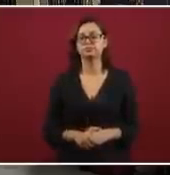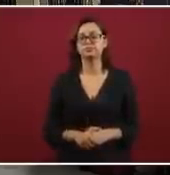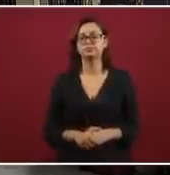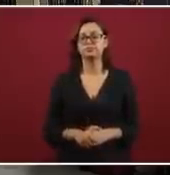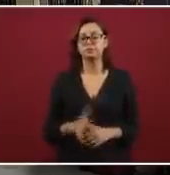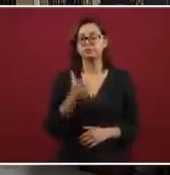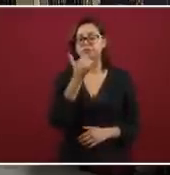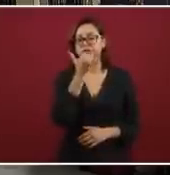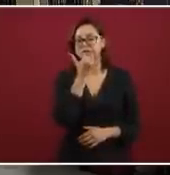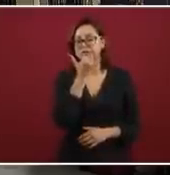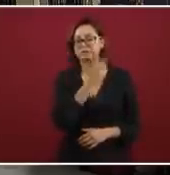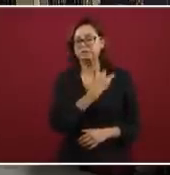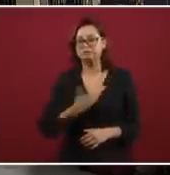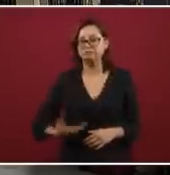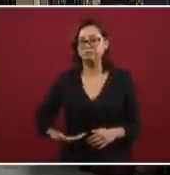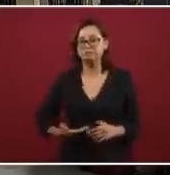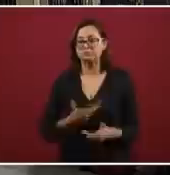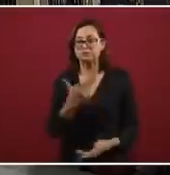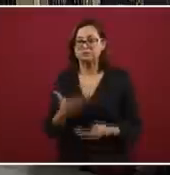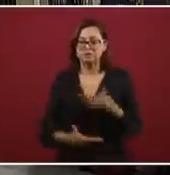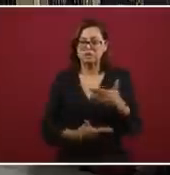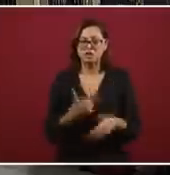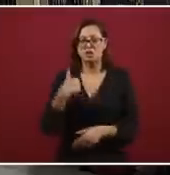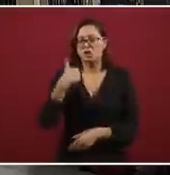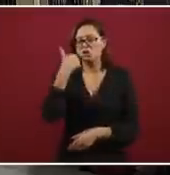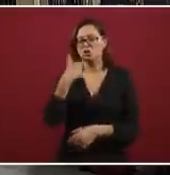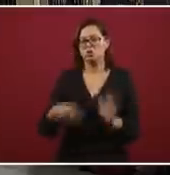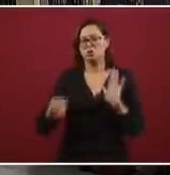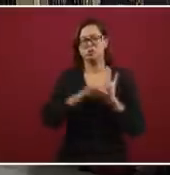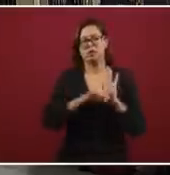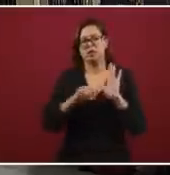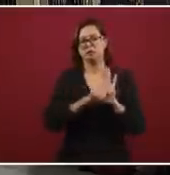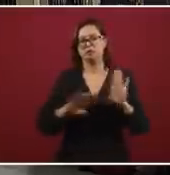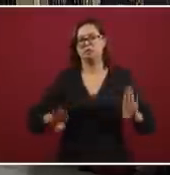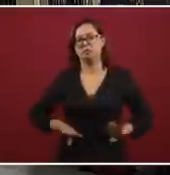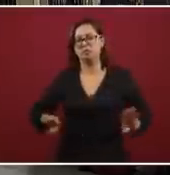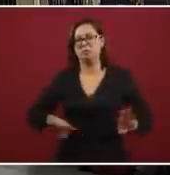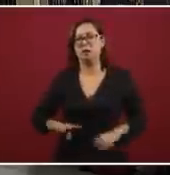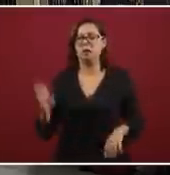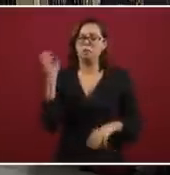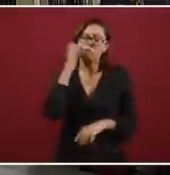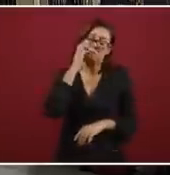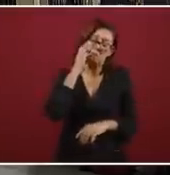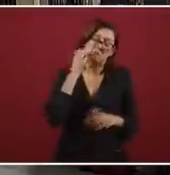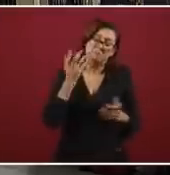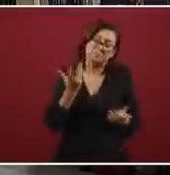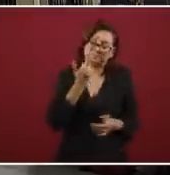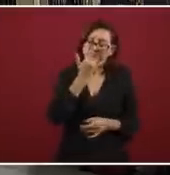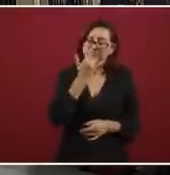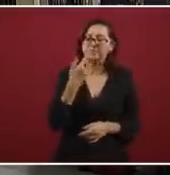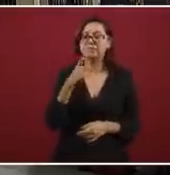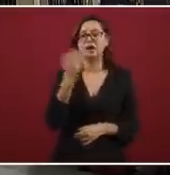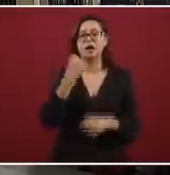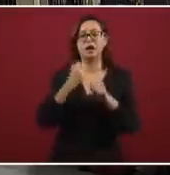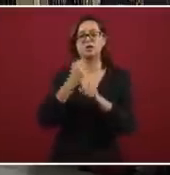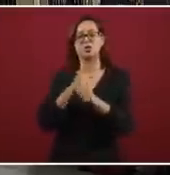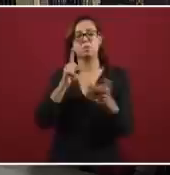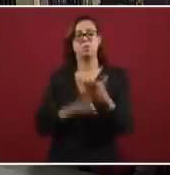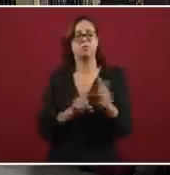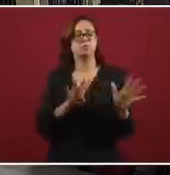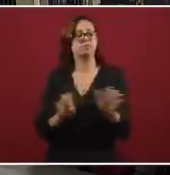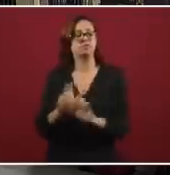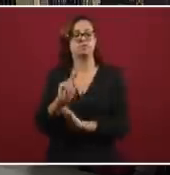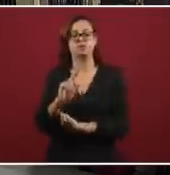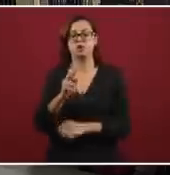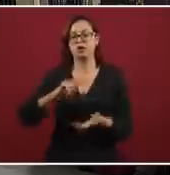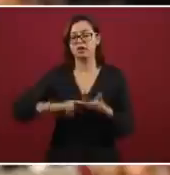Disculpe usted, señor presidente, no quiero ser aguafiestas ni juzgado así, no. Pero en 1980, cuando el ingeniero Jorge Díaz Serrano